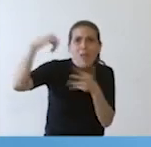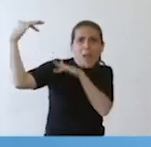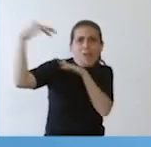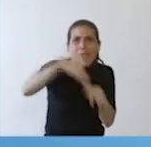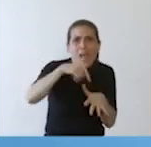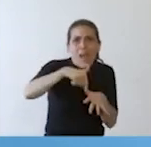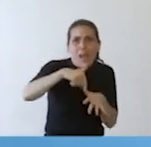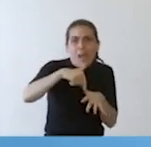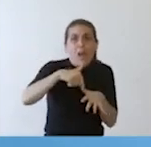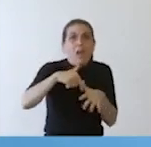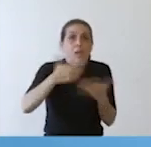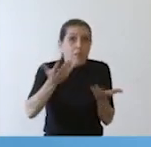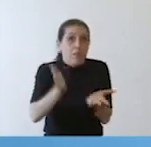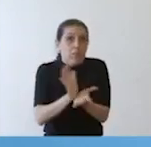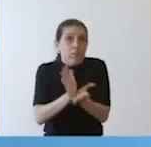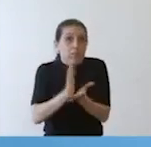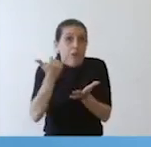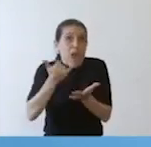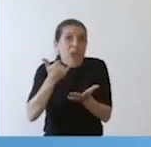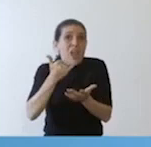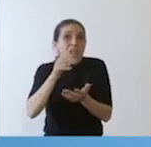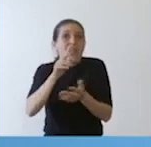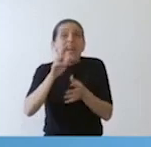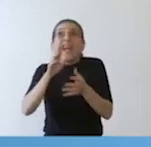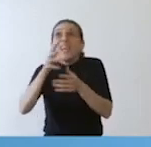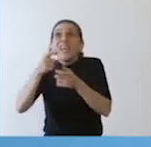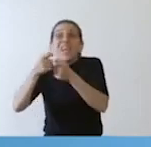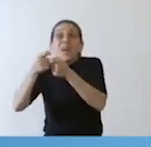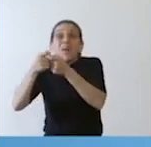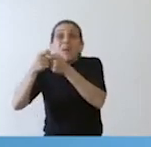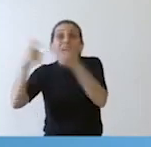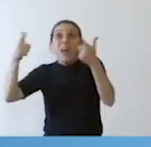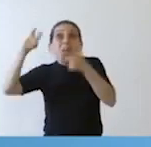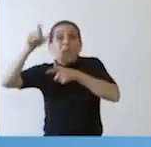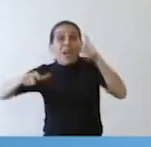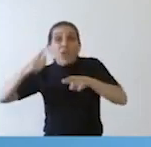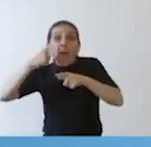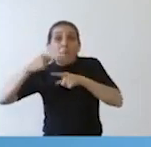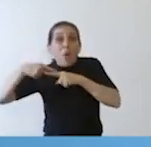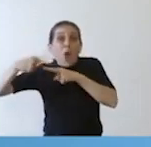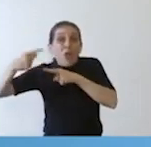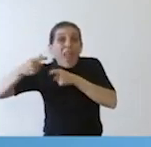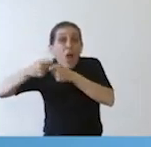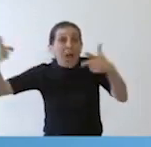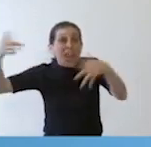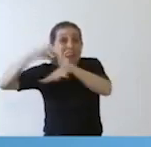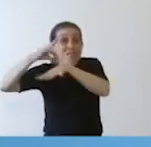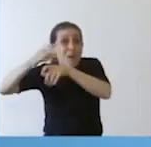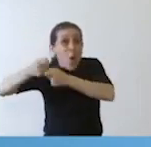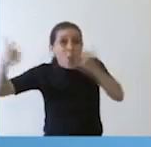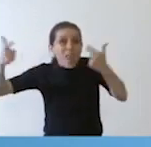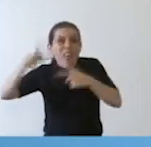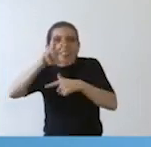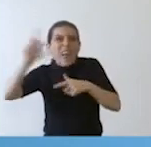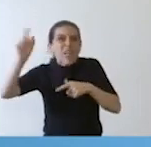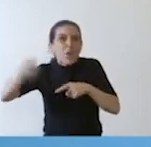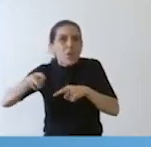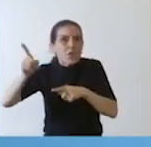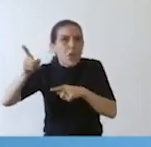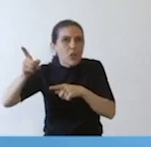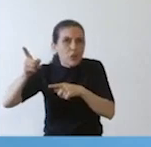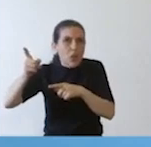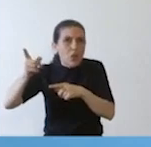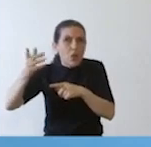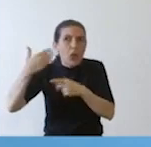un aumento de 300% día a día, ¿verdad? Ya fuera de la posibilidad